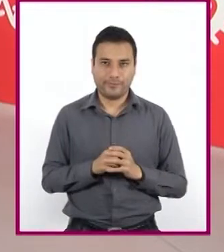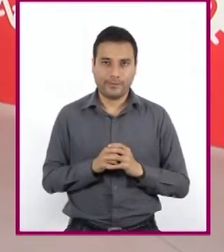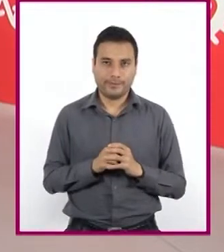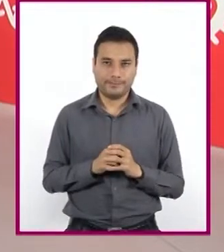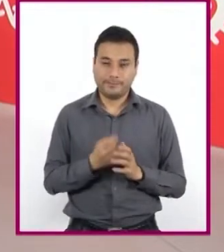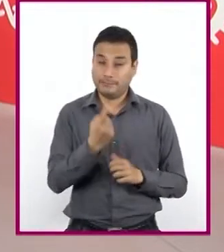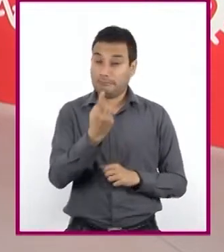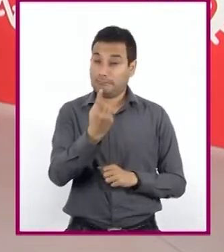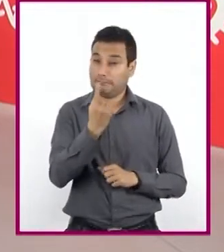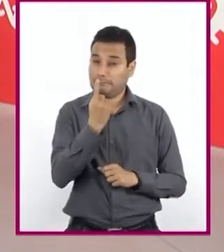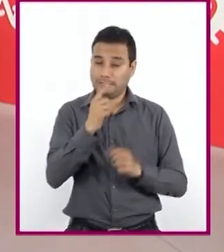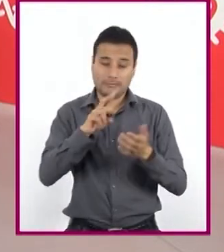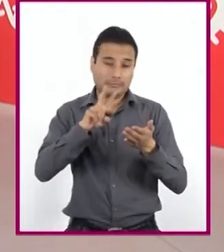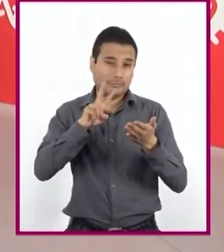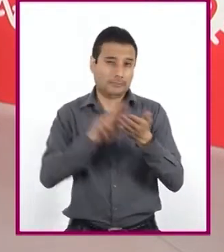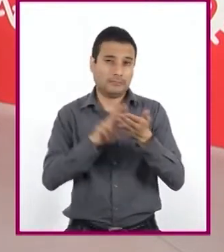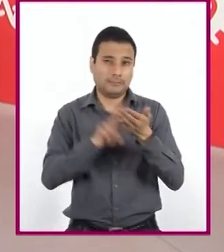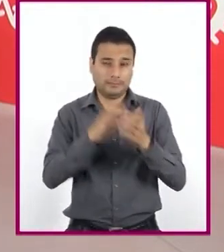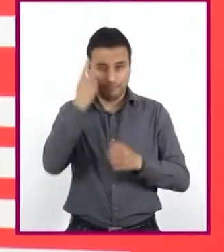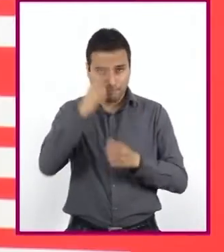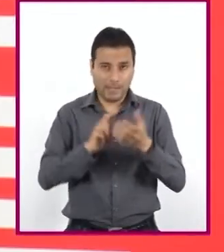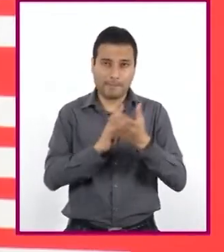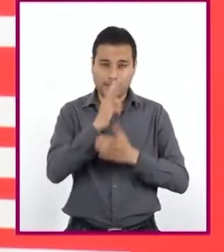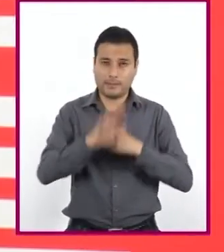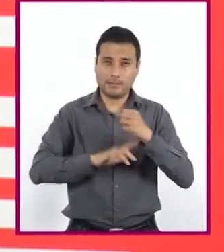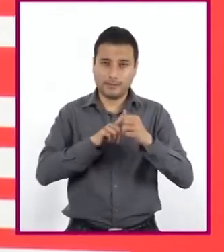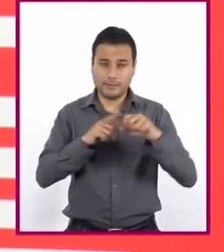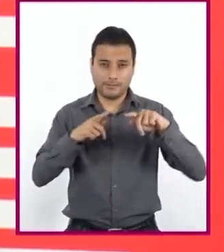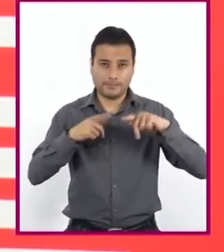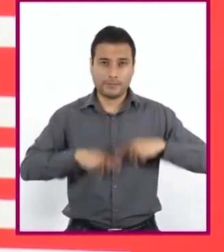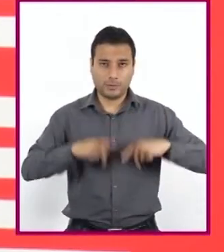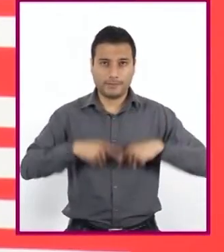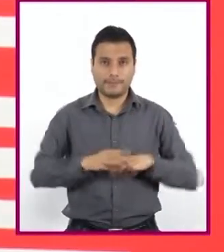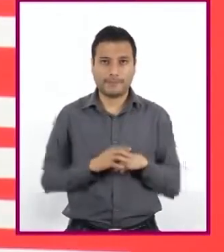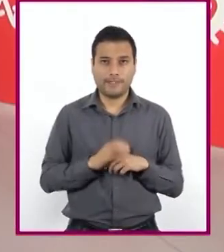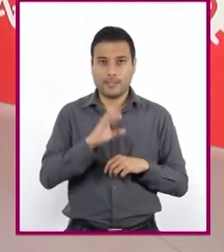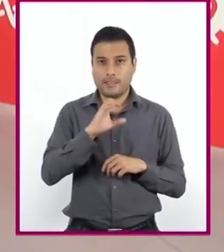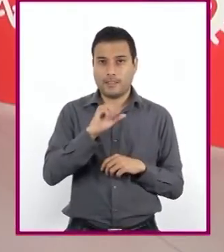un elemento esencial para los seres vivos: el carbono.